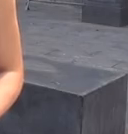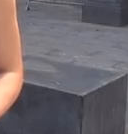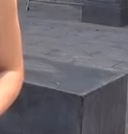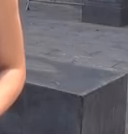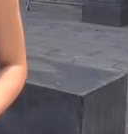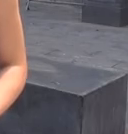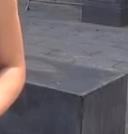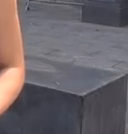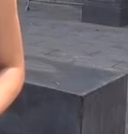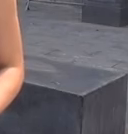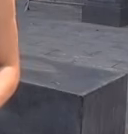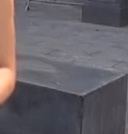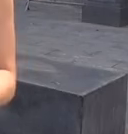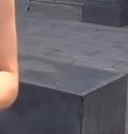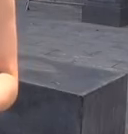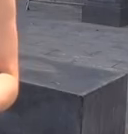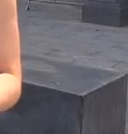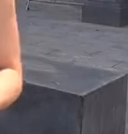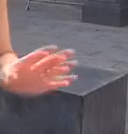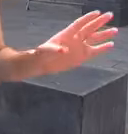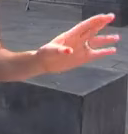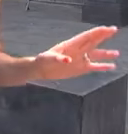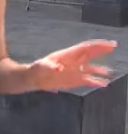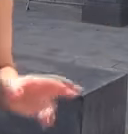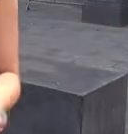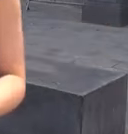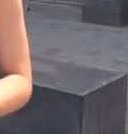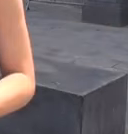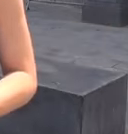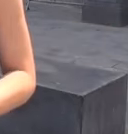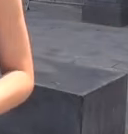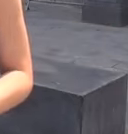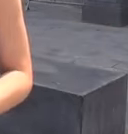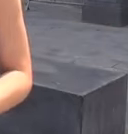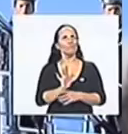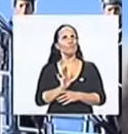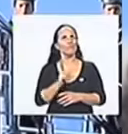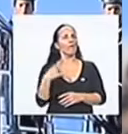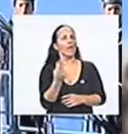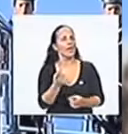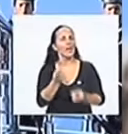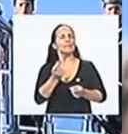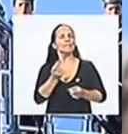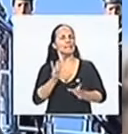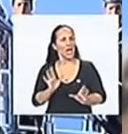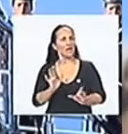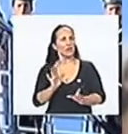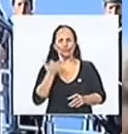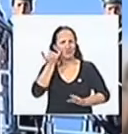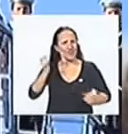de Argentina se encuentren con el juez Tomás Griesa en esta corte de la Gran Manzana. He dado